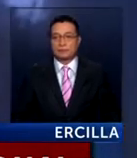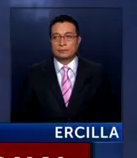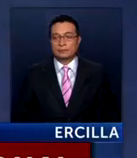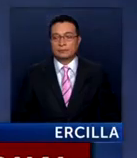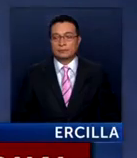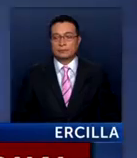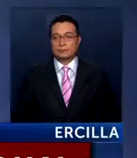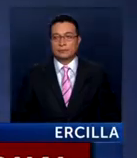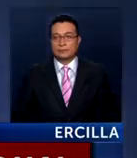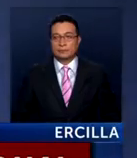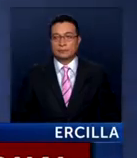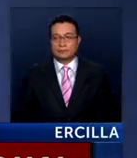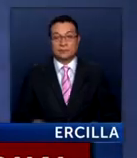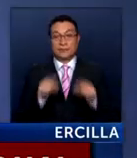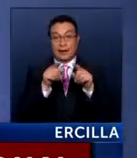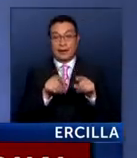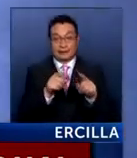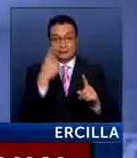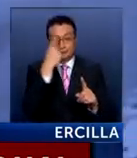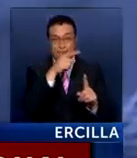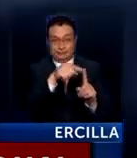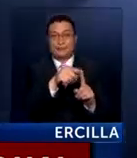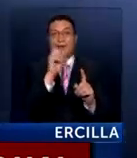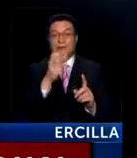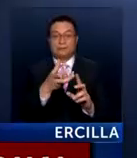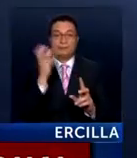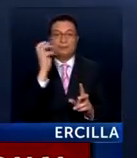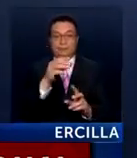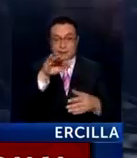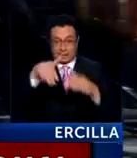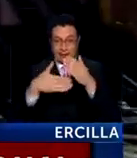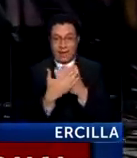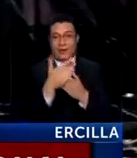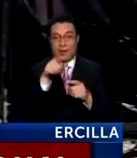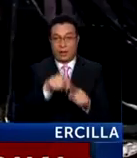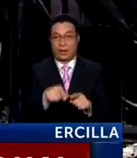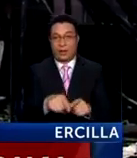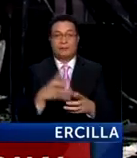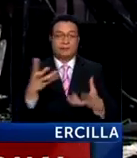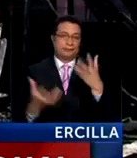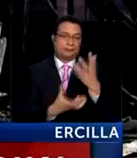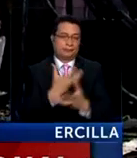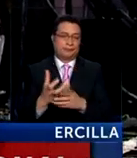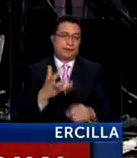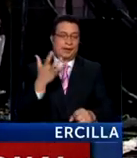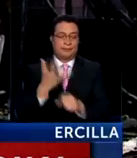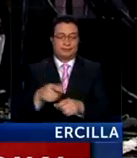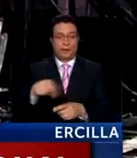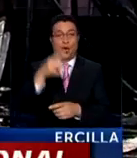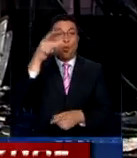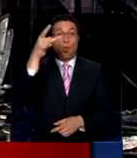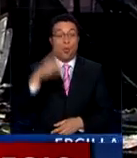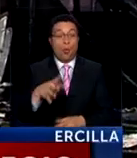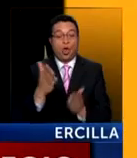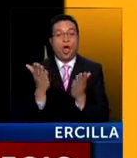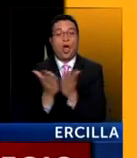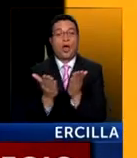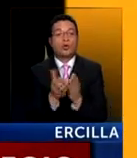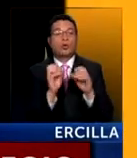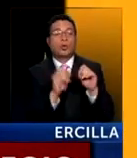establecimiento este podría ser el autor del incendio que se registró esta madrugada y que arrasó con gran parte del único establecimiento